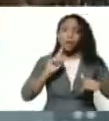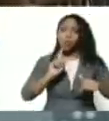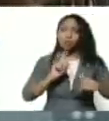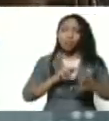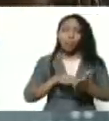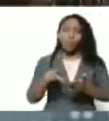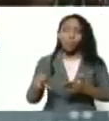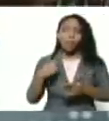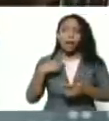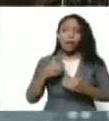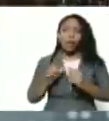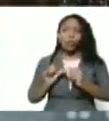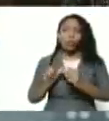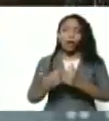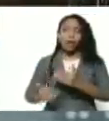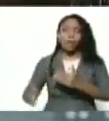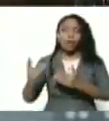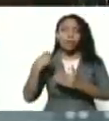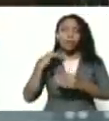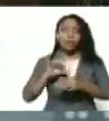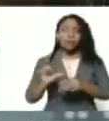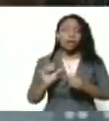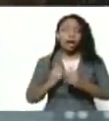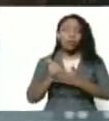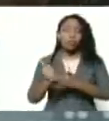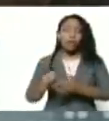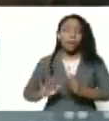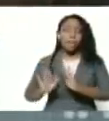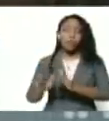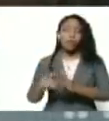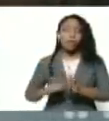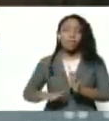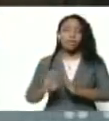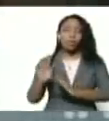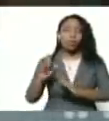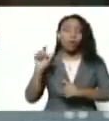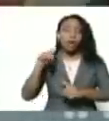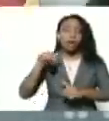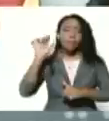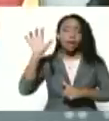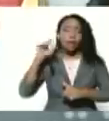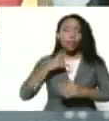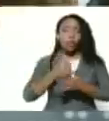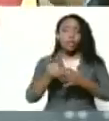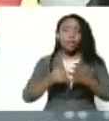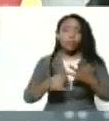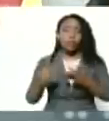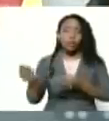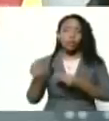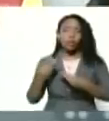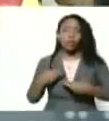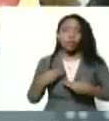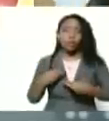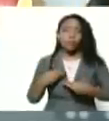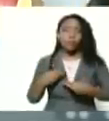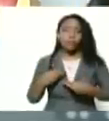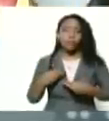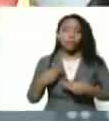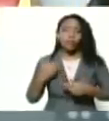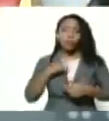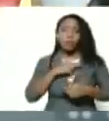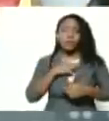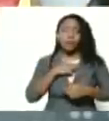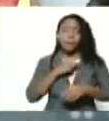para que sigan adelante y que también contribuyan al desarrollo del país como lineamiento que usted nos emanó y nos da